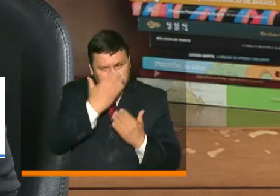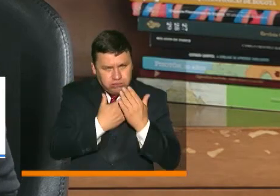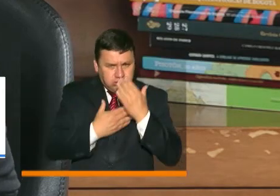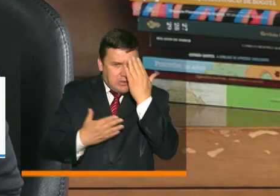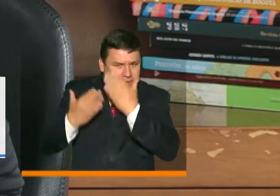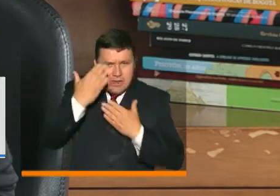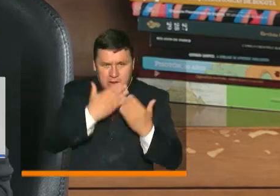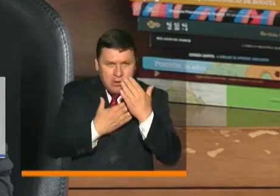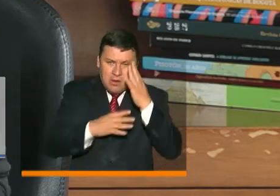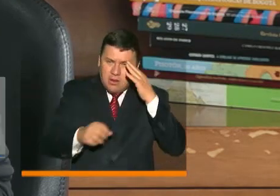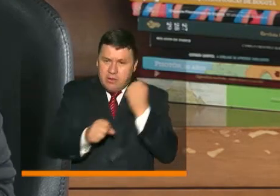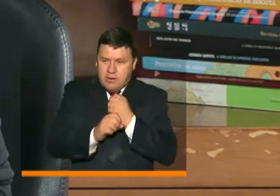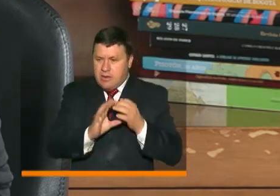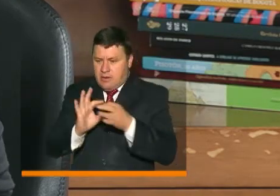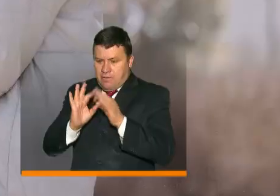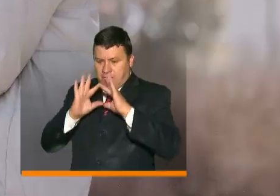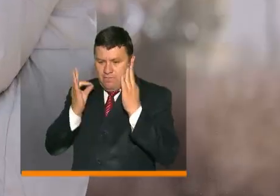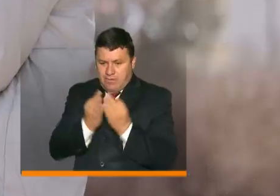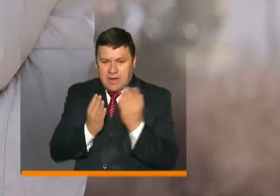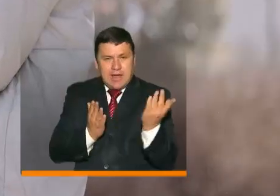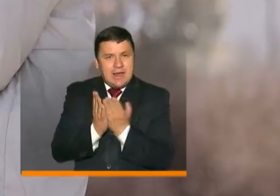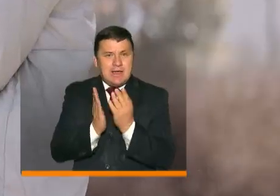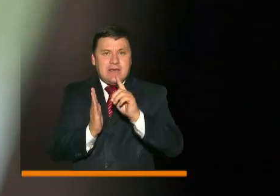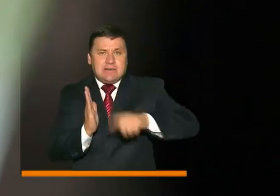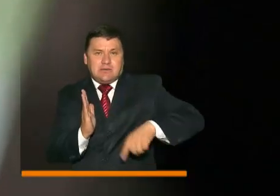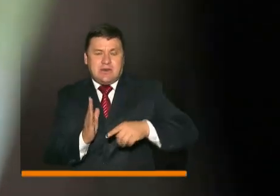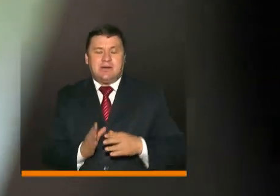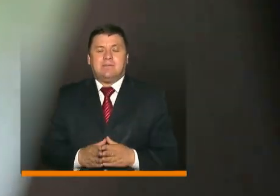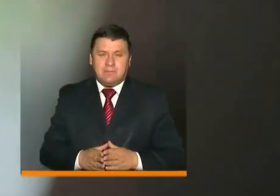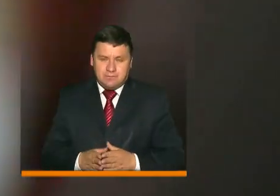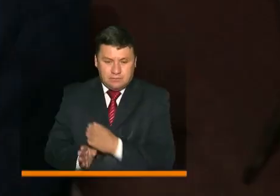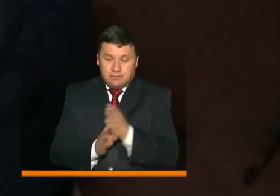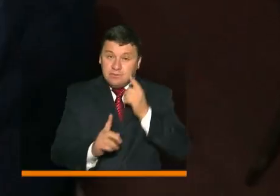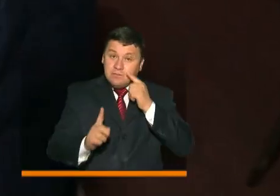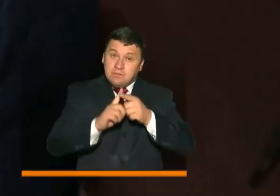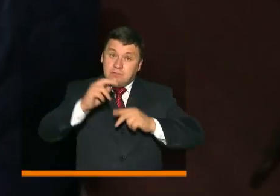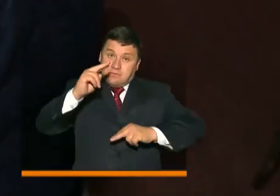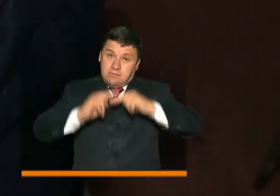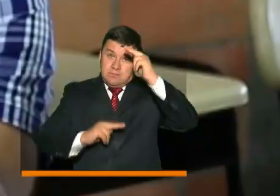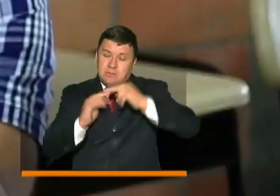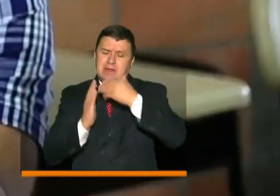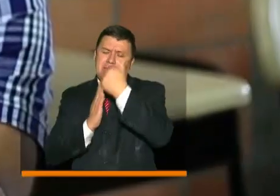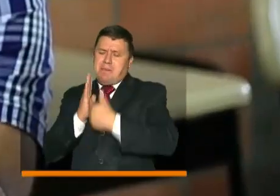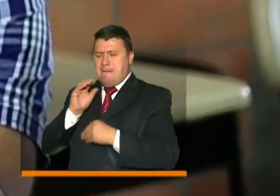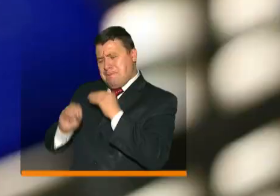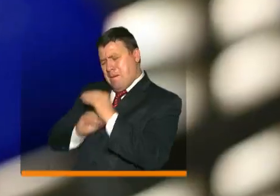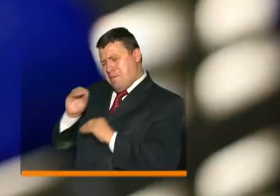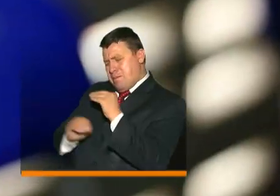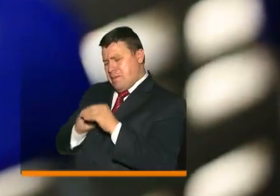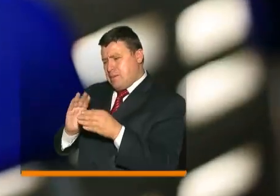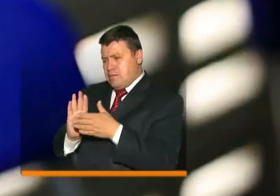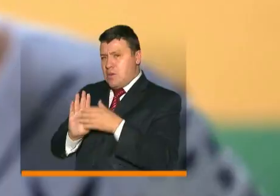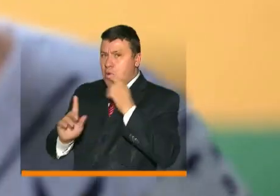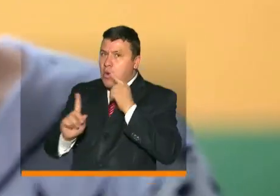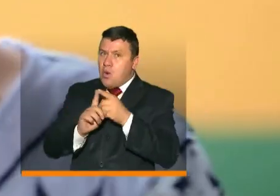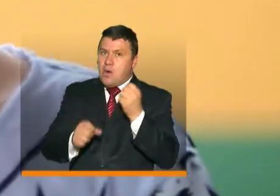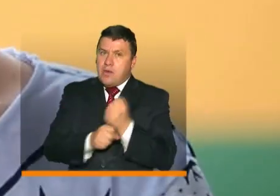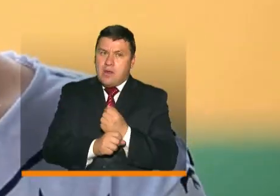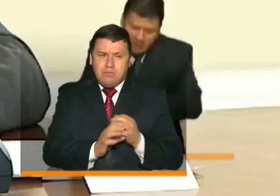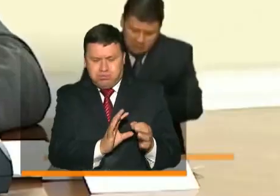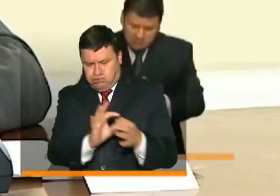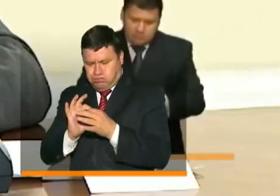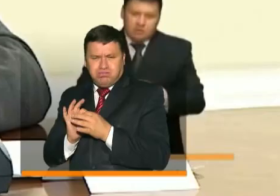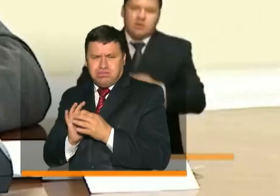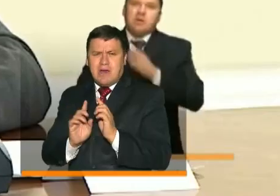y trabajo mancomunado familia-escuela. La construcción de este documento es el resultado de un trabajo mancomunado